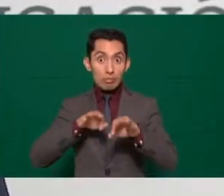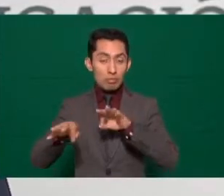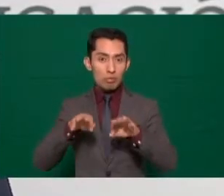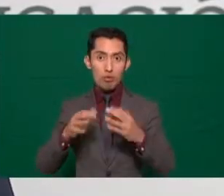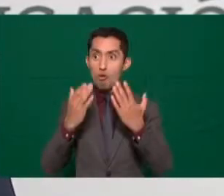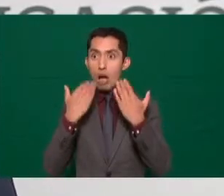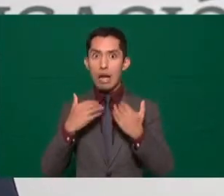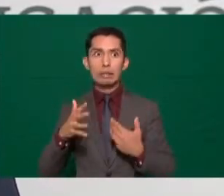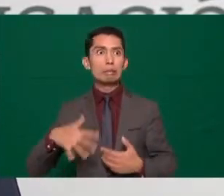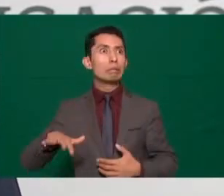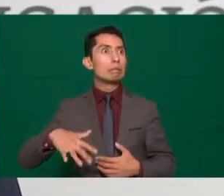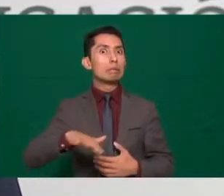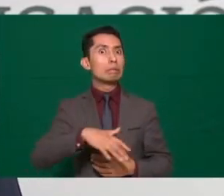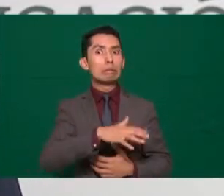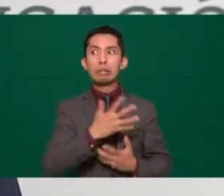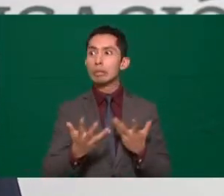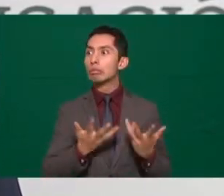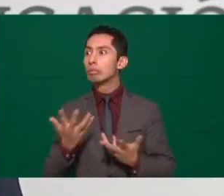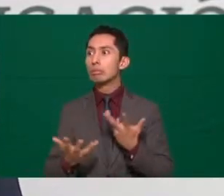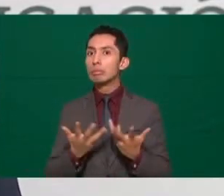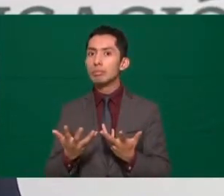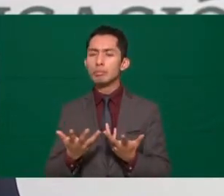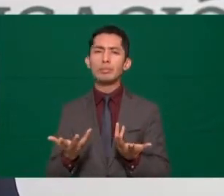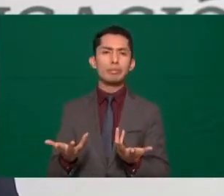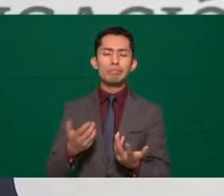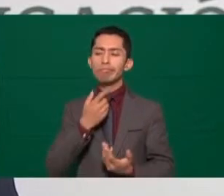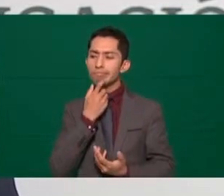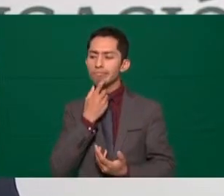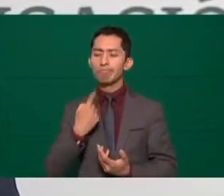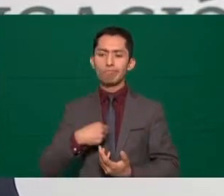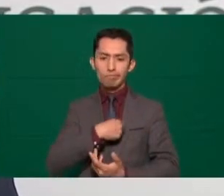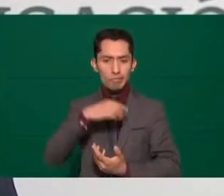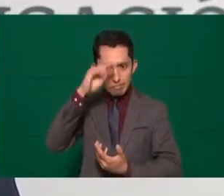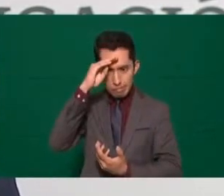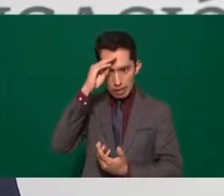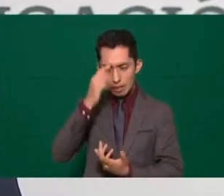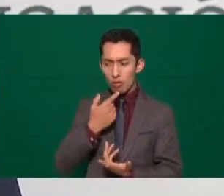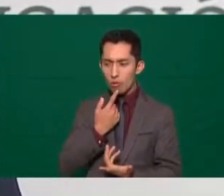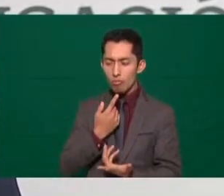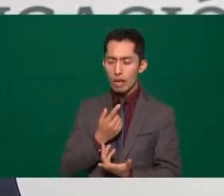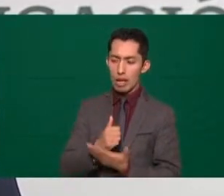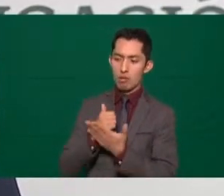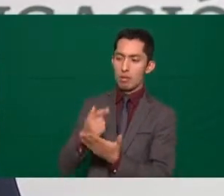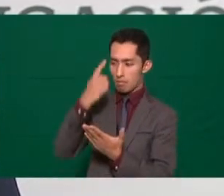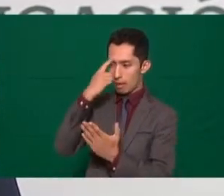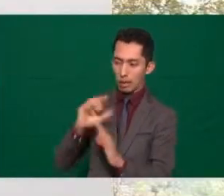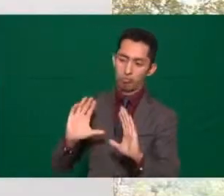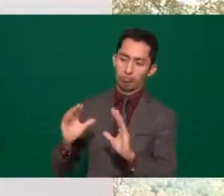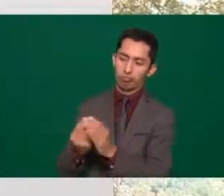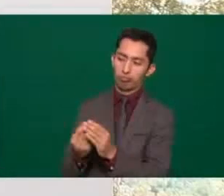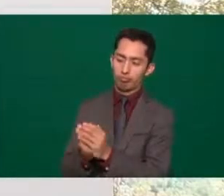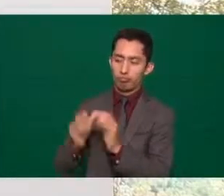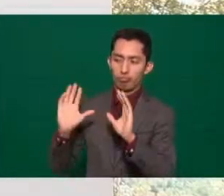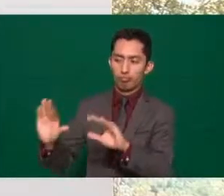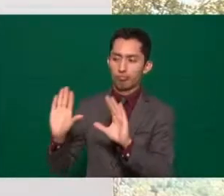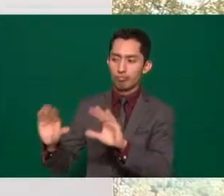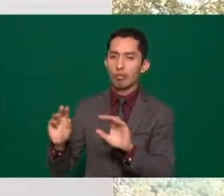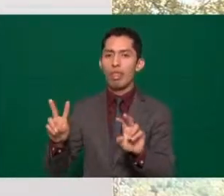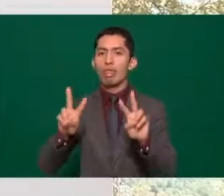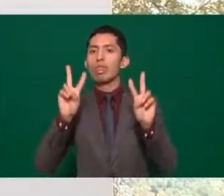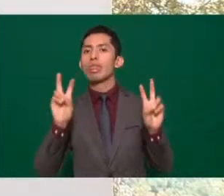se ocupen, tengan posibilidad de capacitarse en el programa